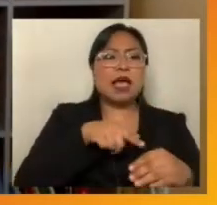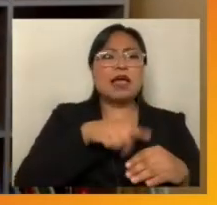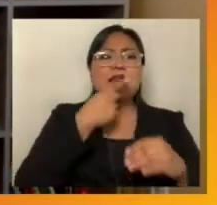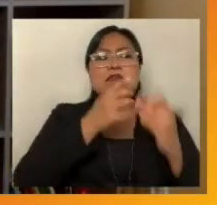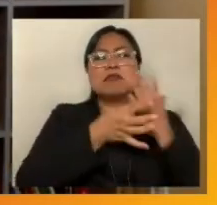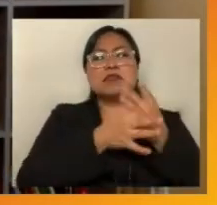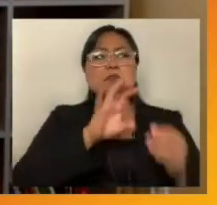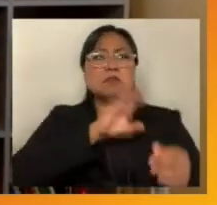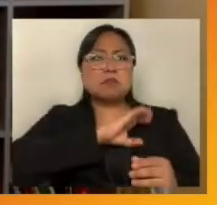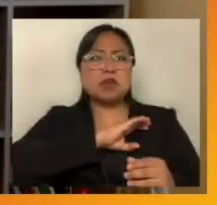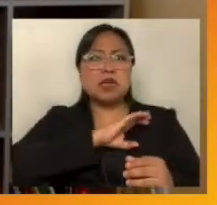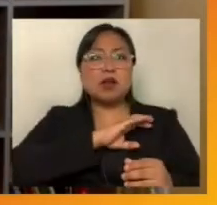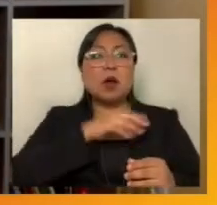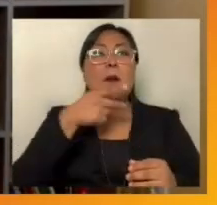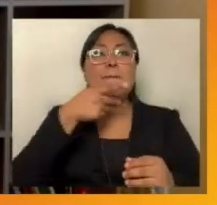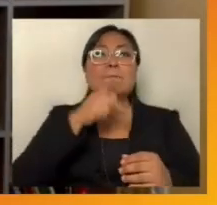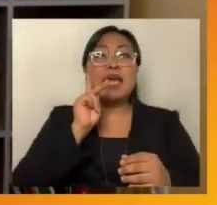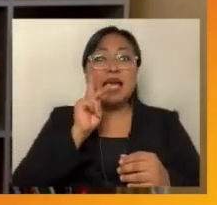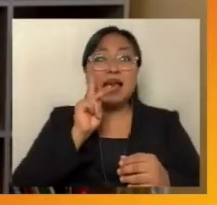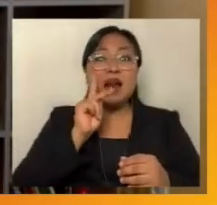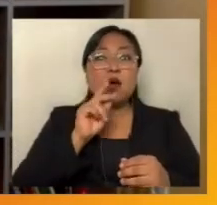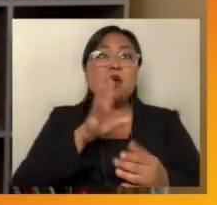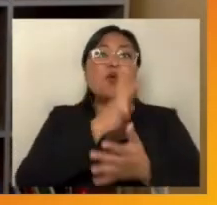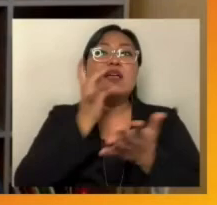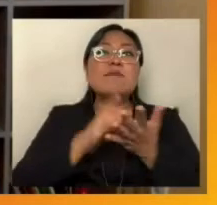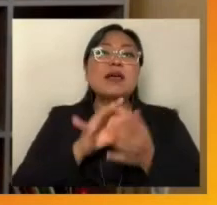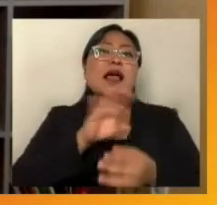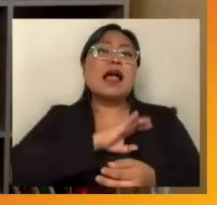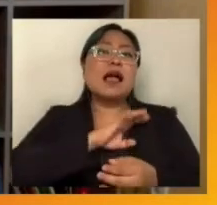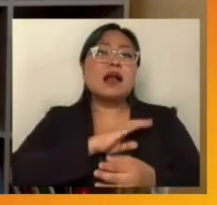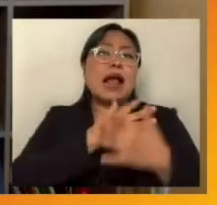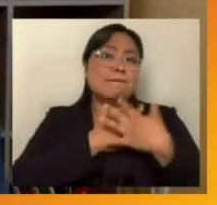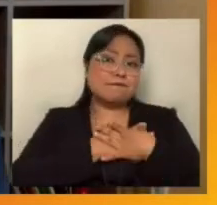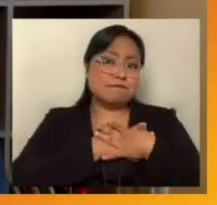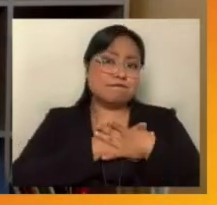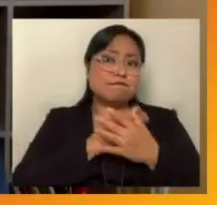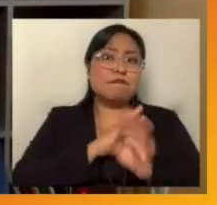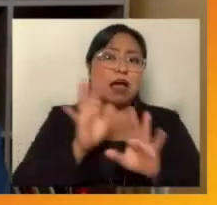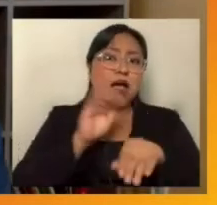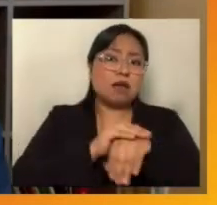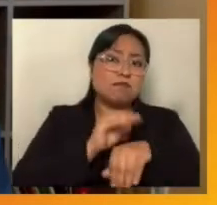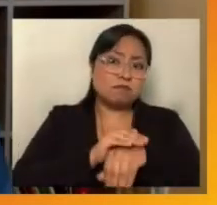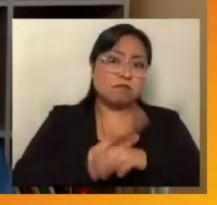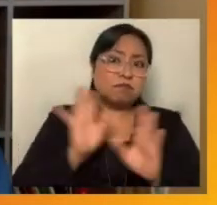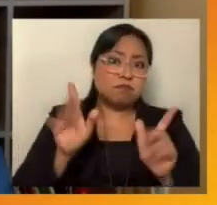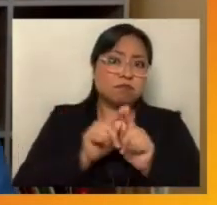pero solo como amigo, no para más cosas.